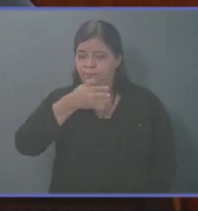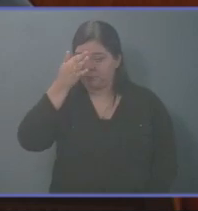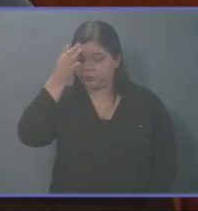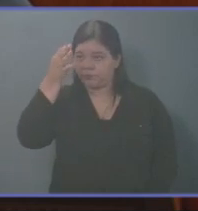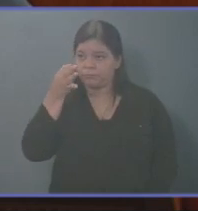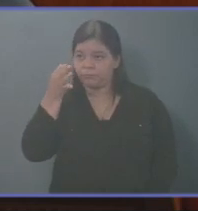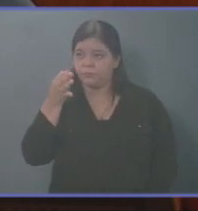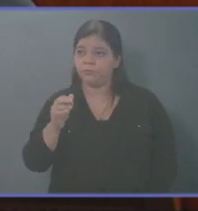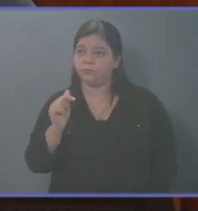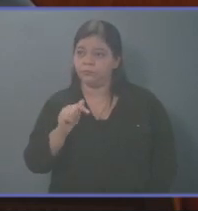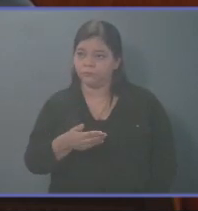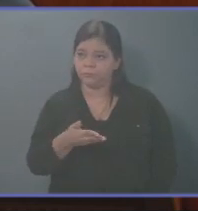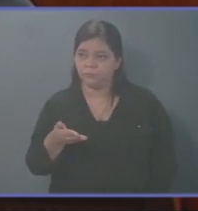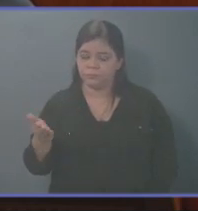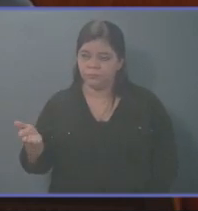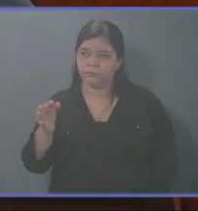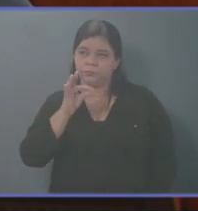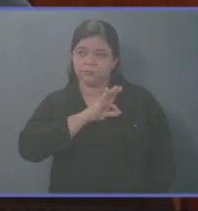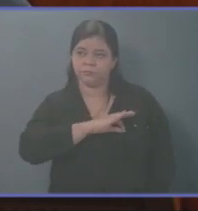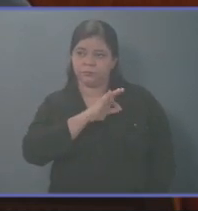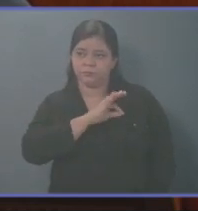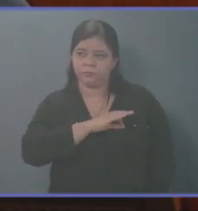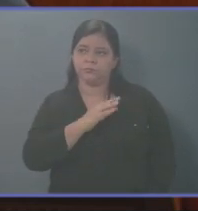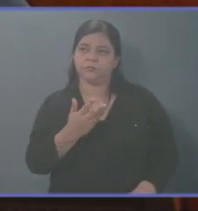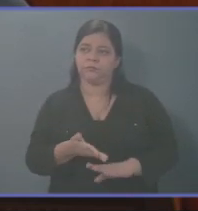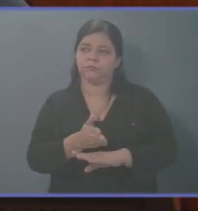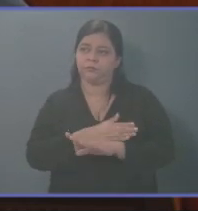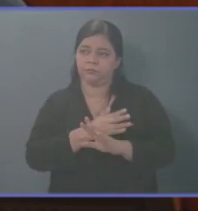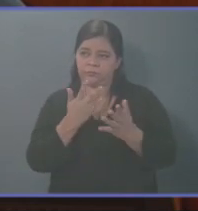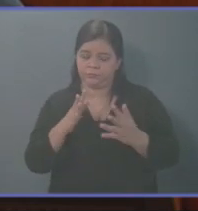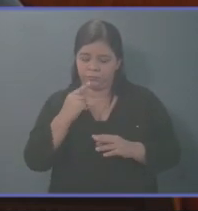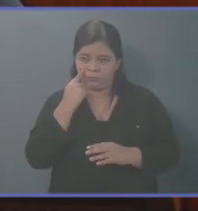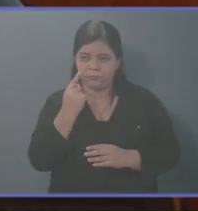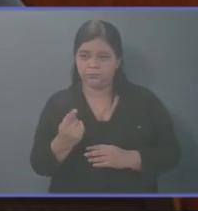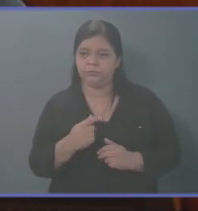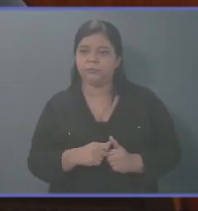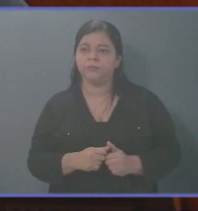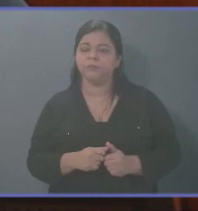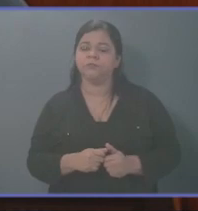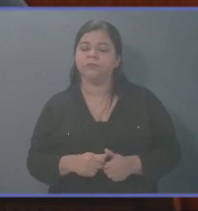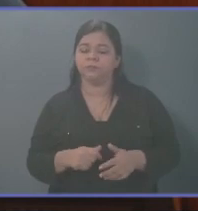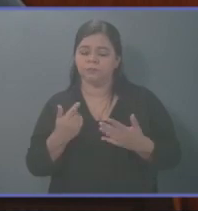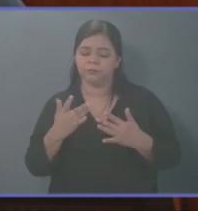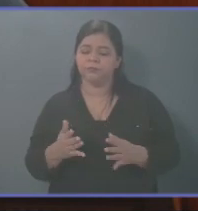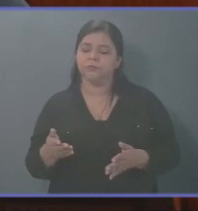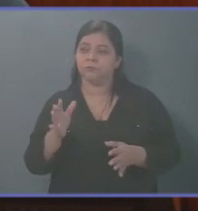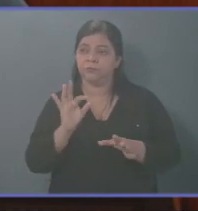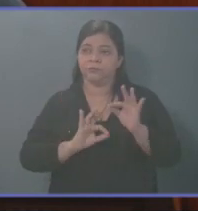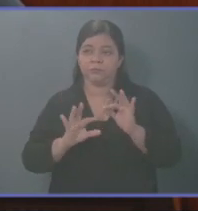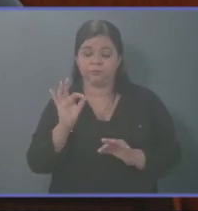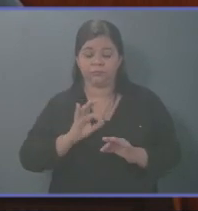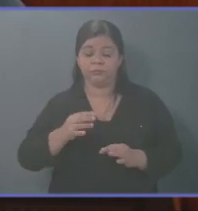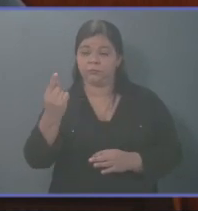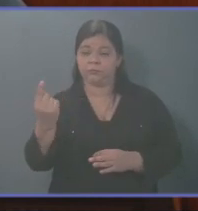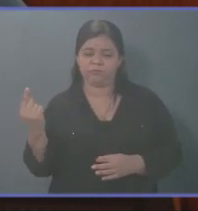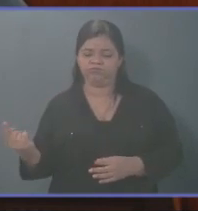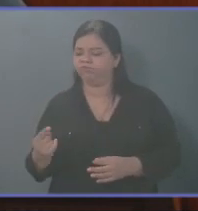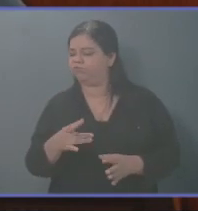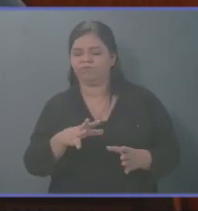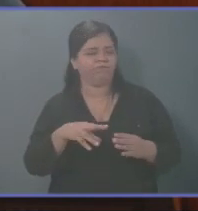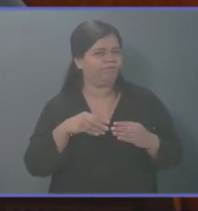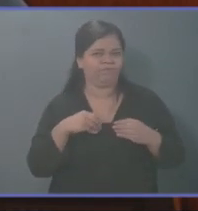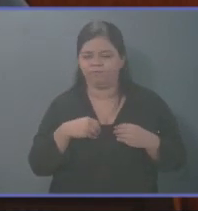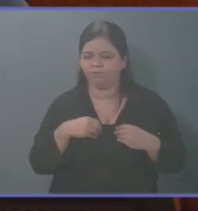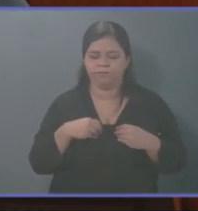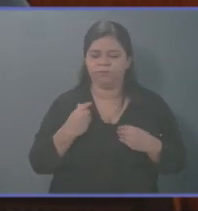este tipo de privilegios, que ya hemos visto en reiteradas ocasiones que son rechazados por la población en